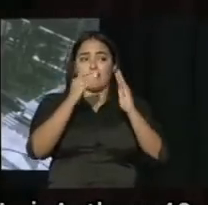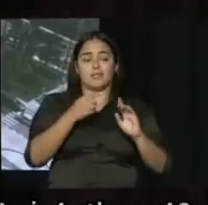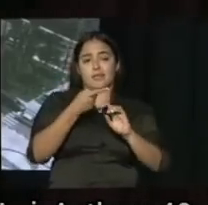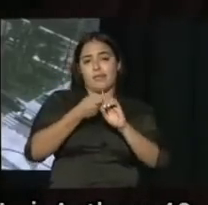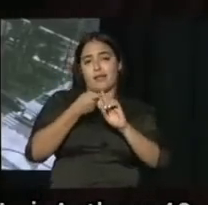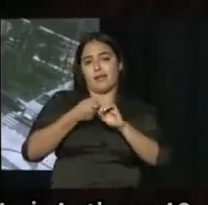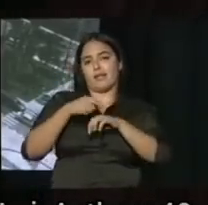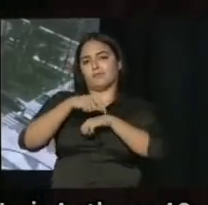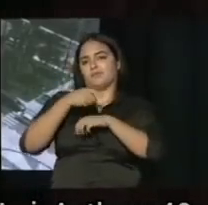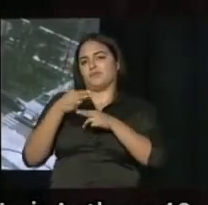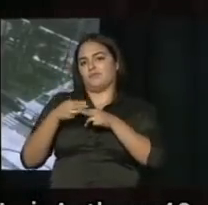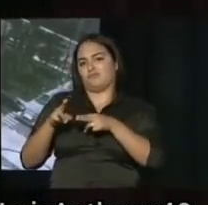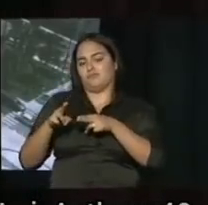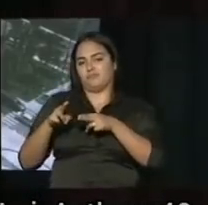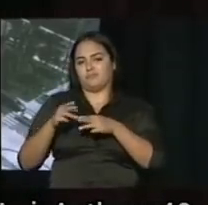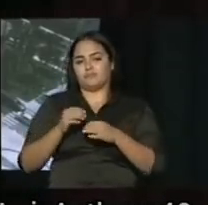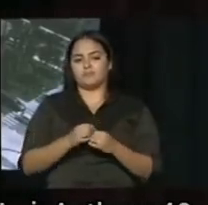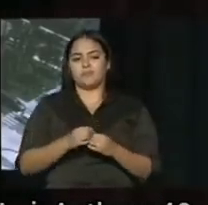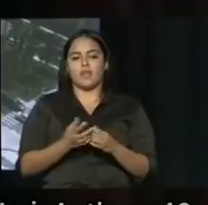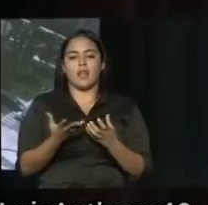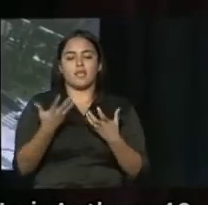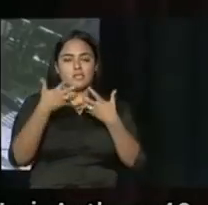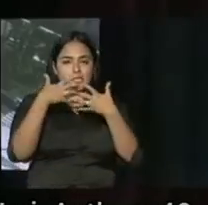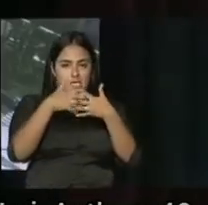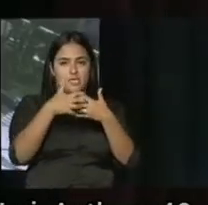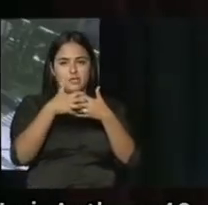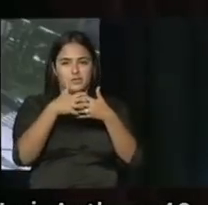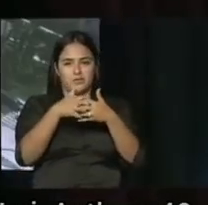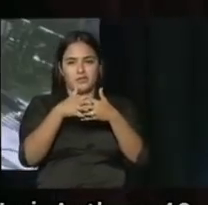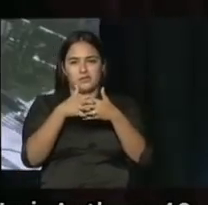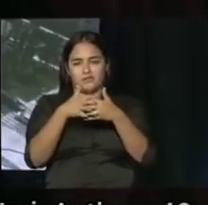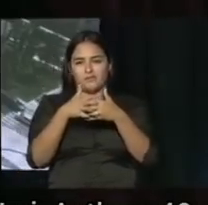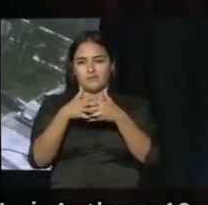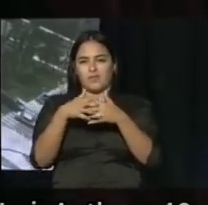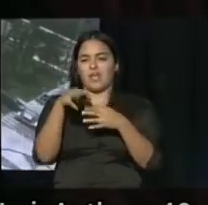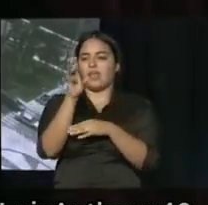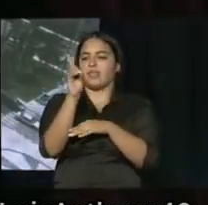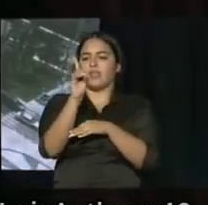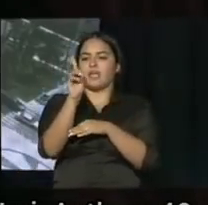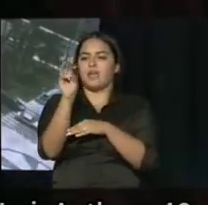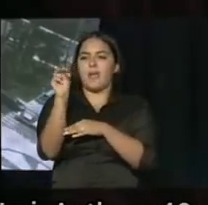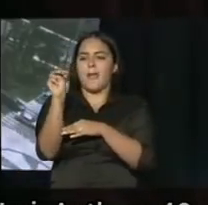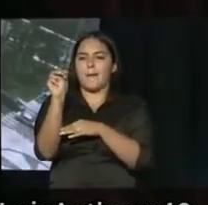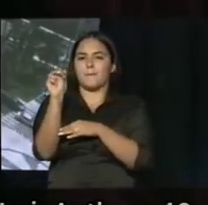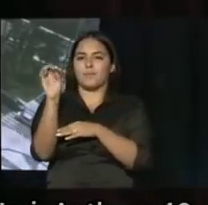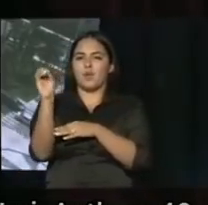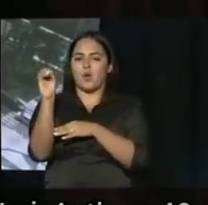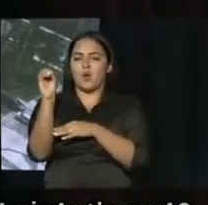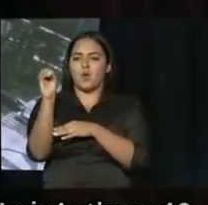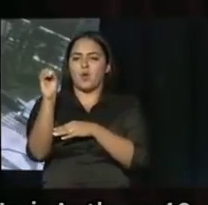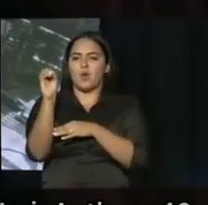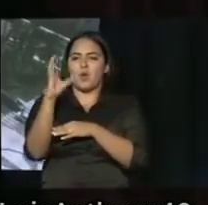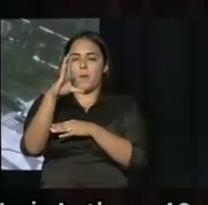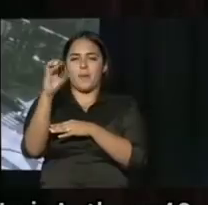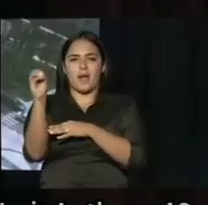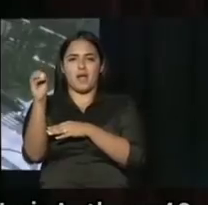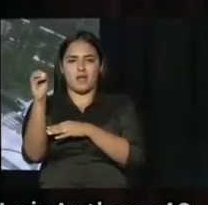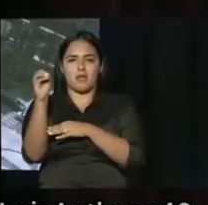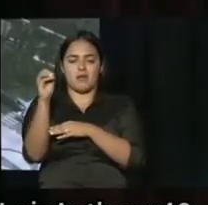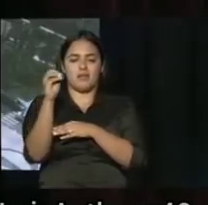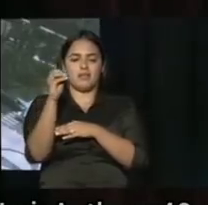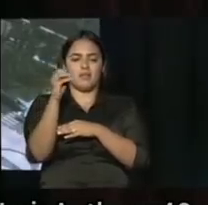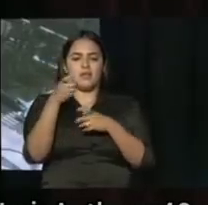corto plazo. La integración efectiva del DMO, la compañía de turismo, la empresa que administra el aeropuerto y todo